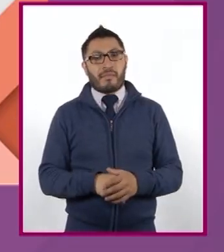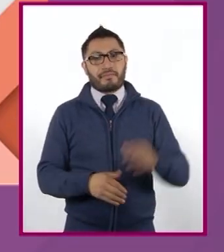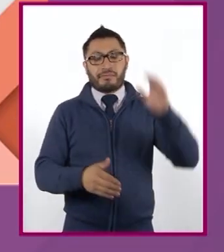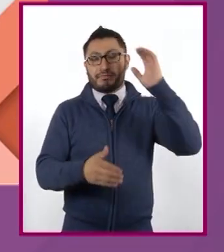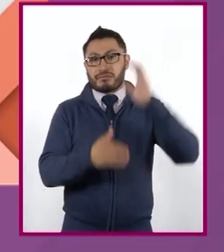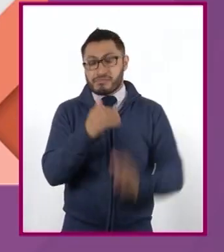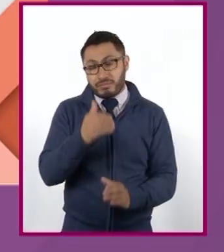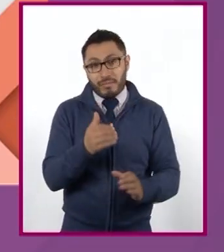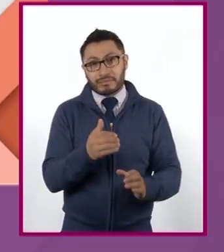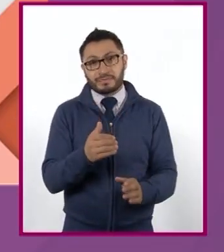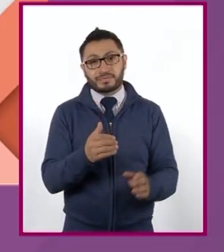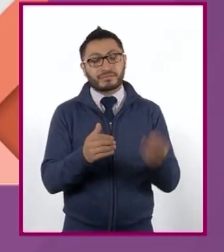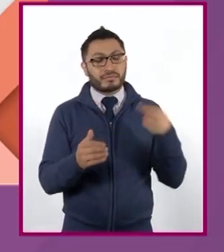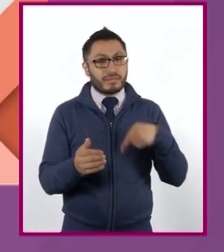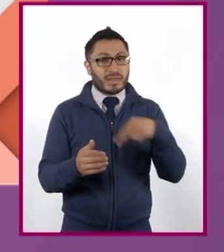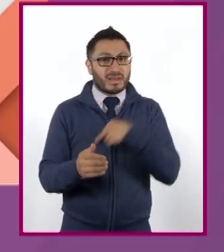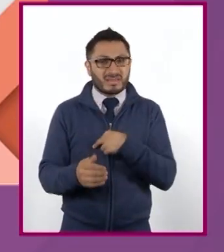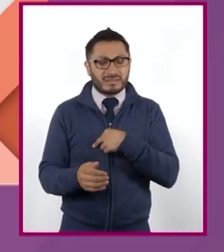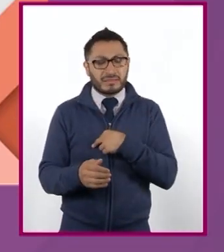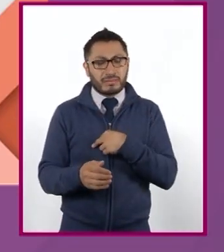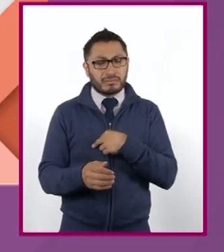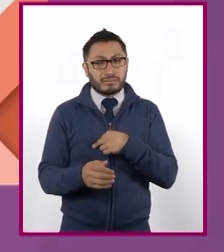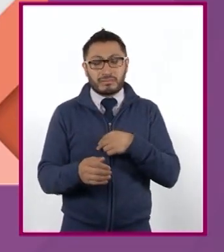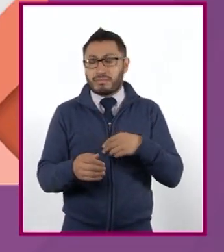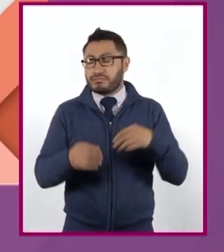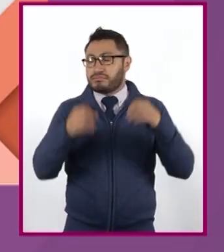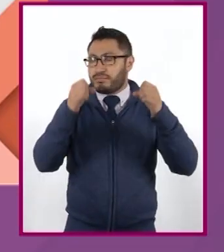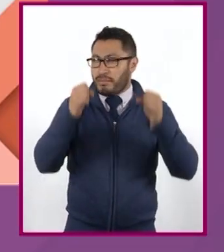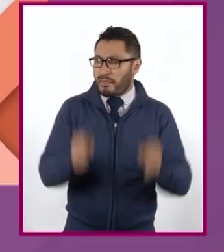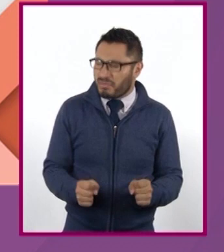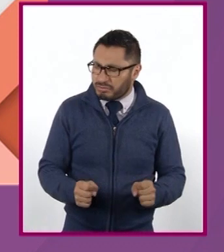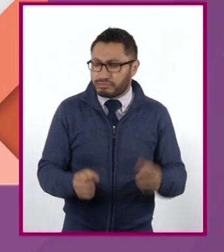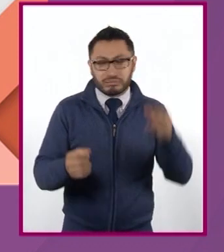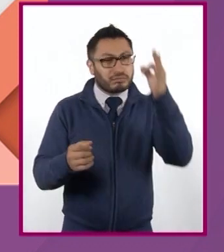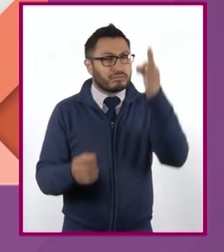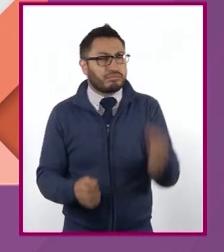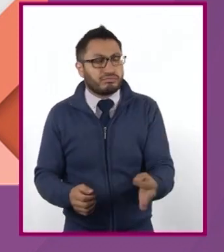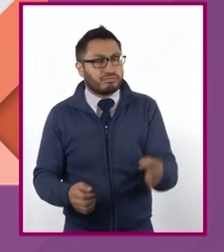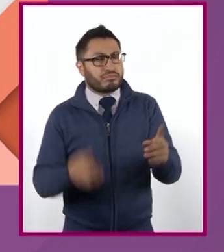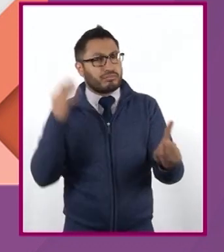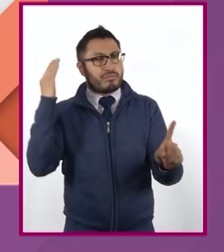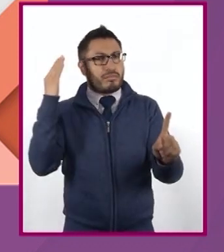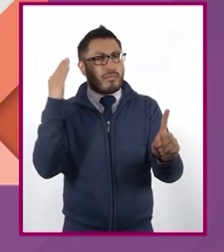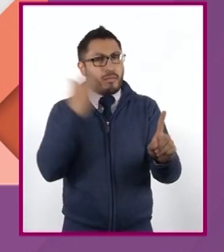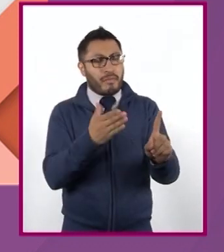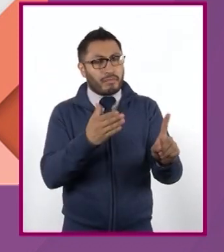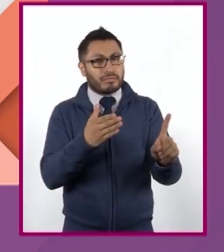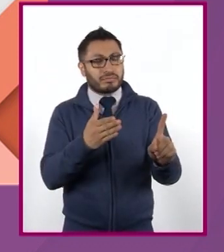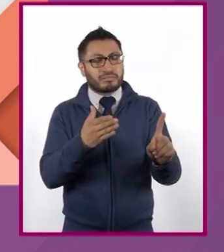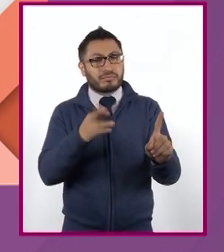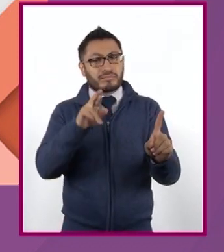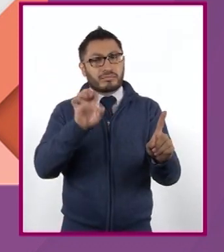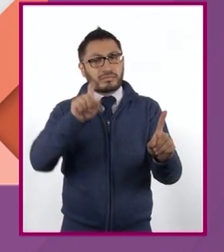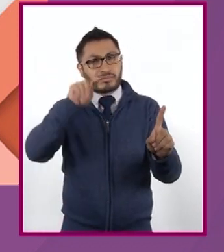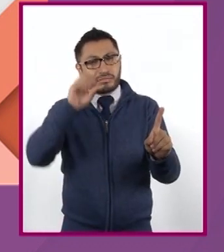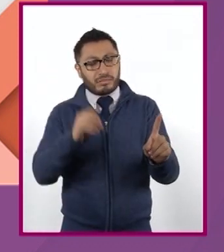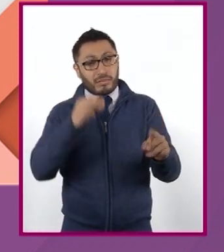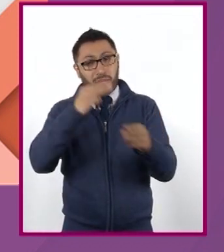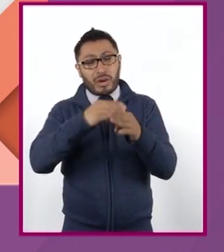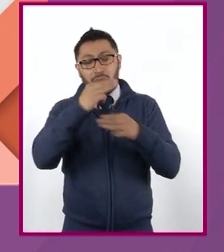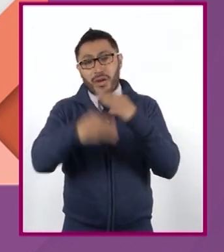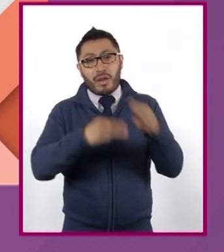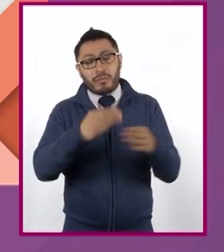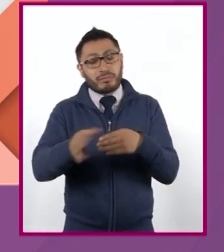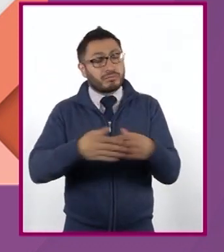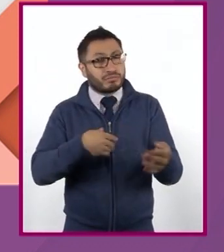terminar, ¿estaremos dispuestos a asumir los desafíos del mundo actual? La